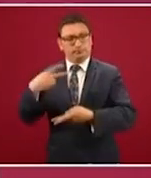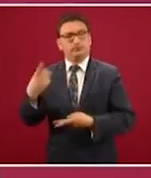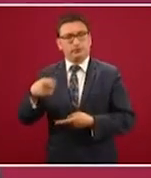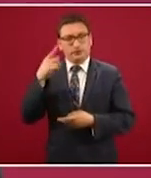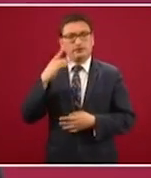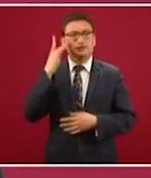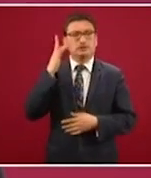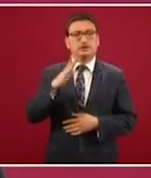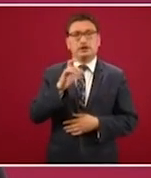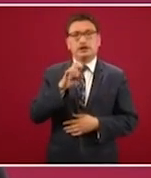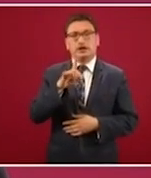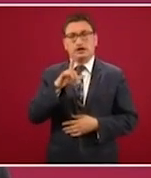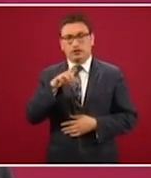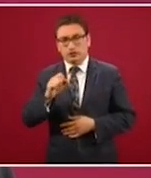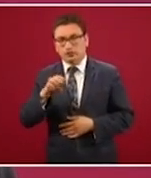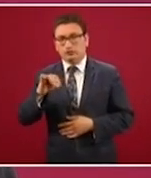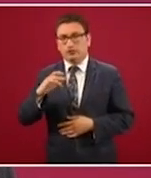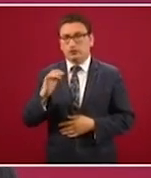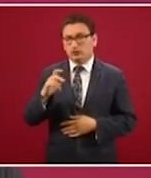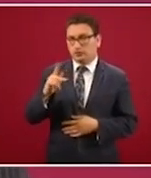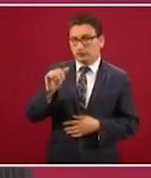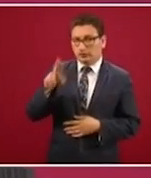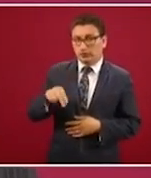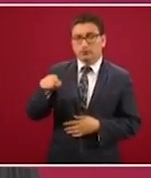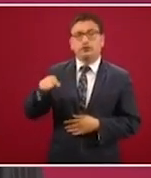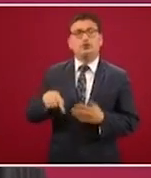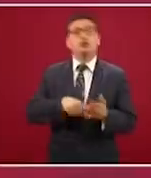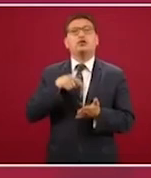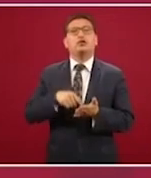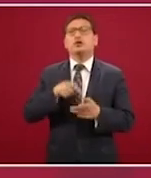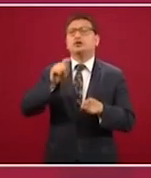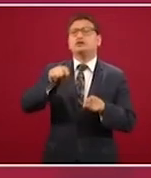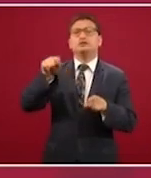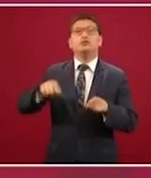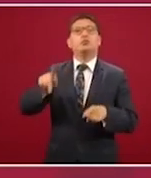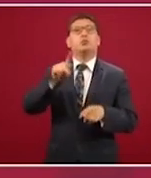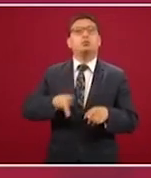San Carlos Macuspán. Son pueblos